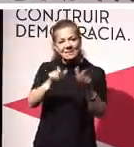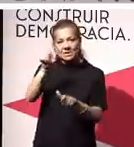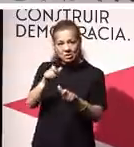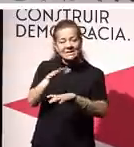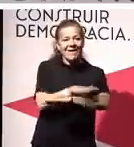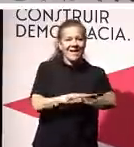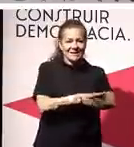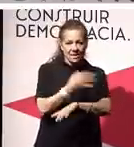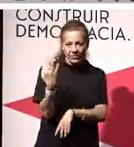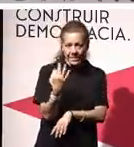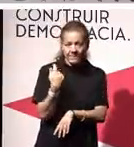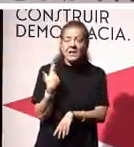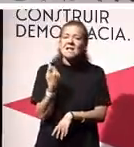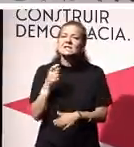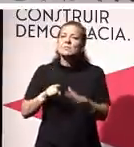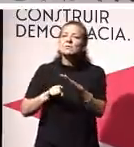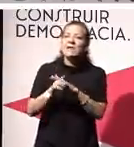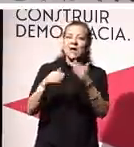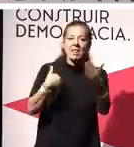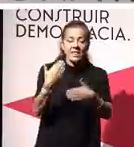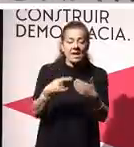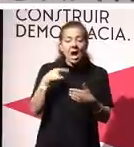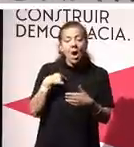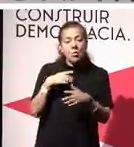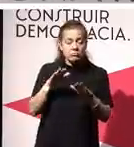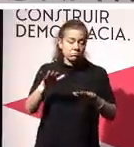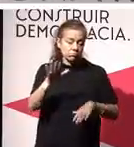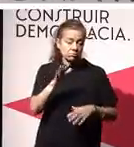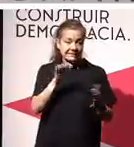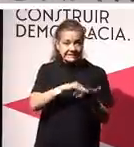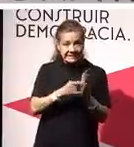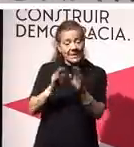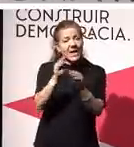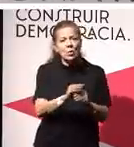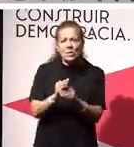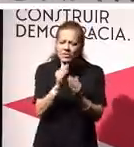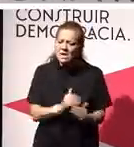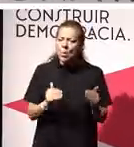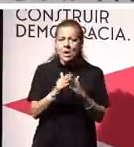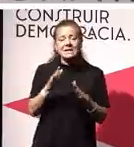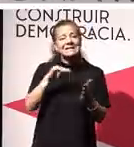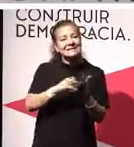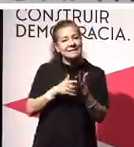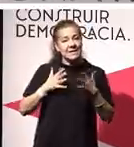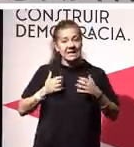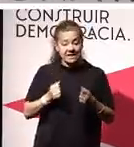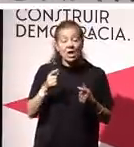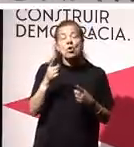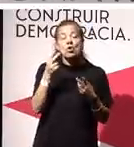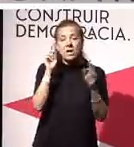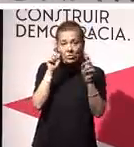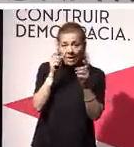el Estado. Necesitamos avanzar hacia un sistema estatal de cuidados que sea homologable al sistema sanitario y educativo público que